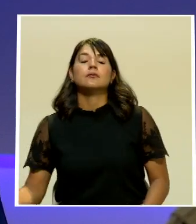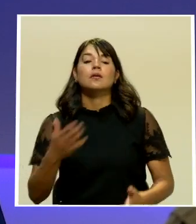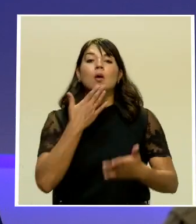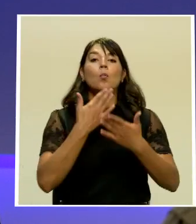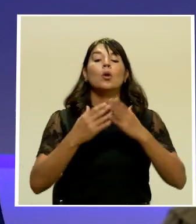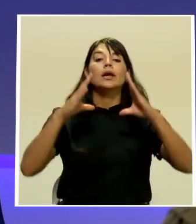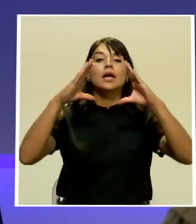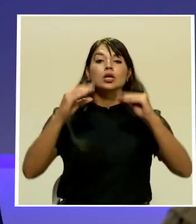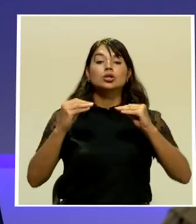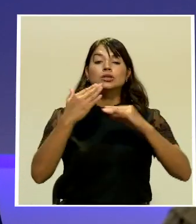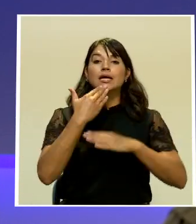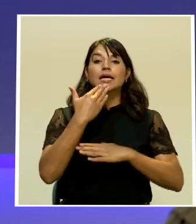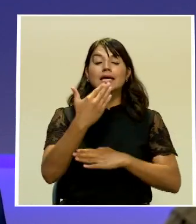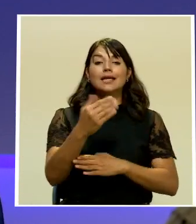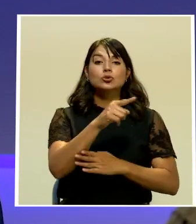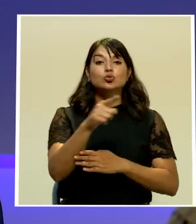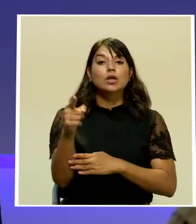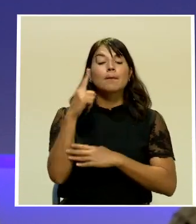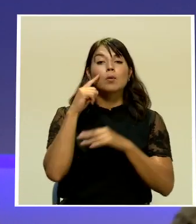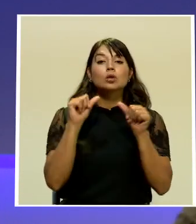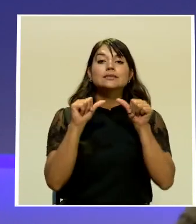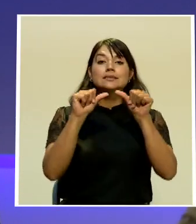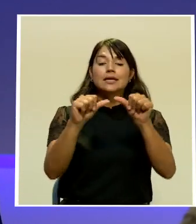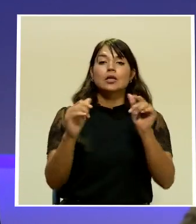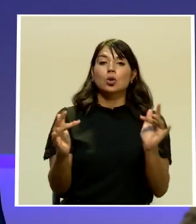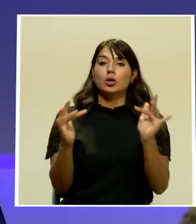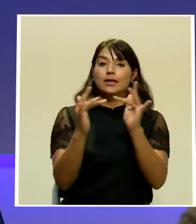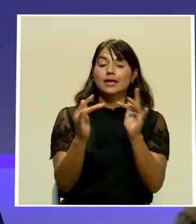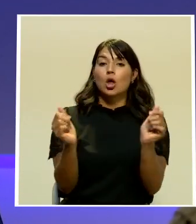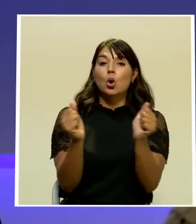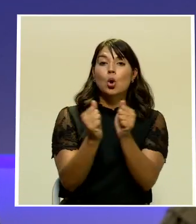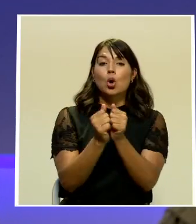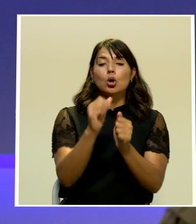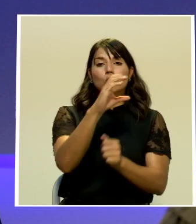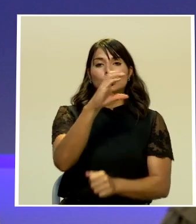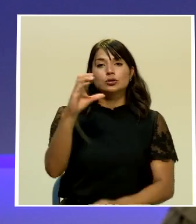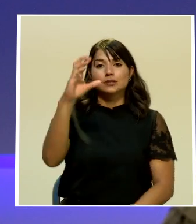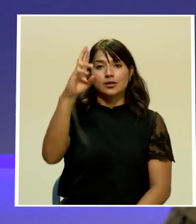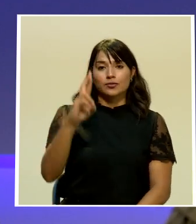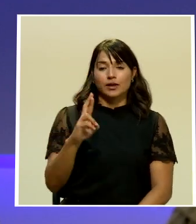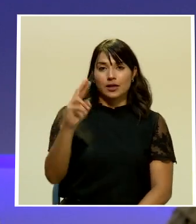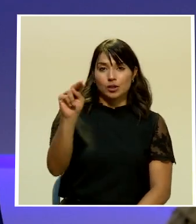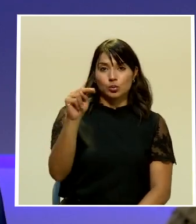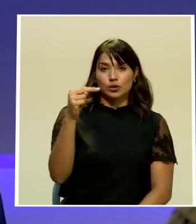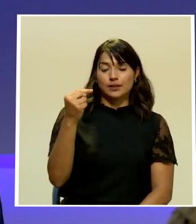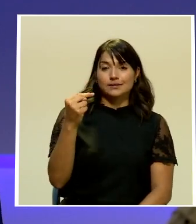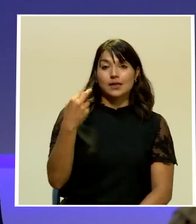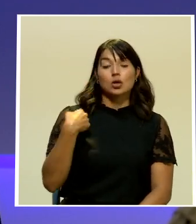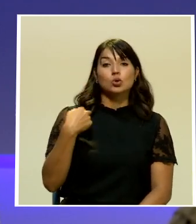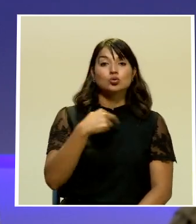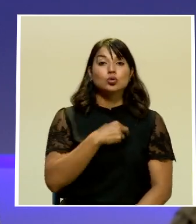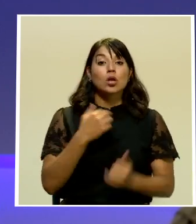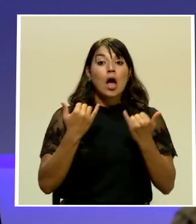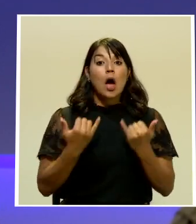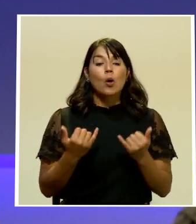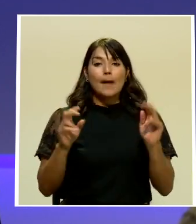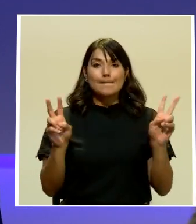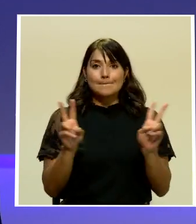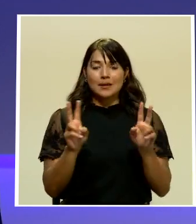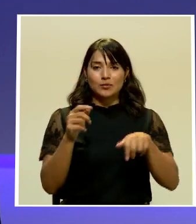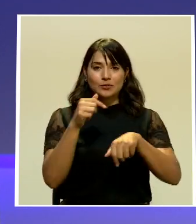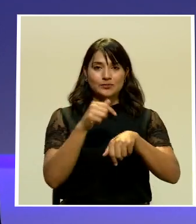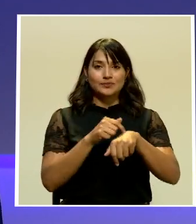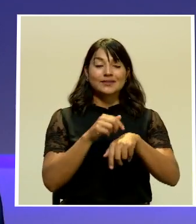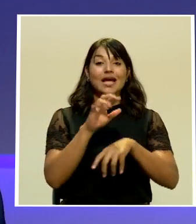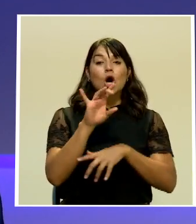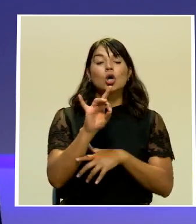Buenas noches, gracias por continuar conectados a la señal de Costa Rica Noticias. Estamos en vivo